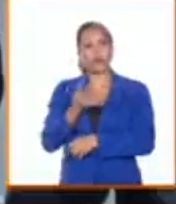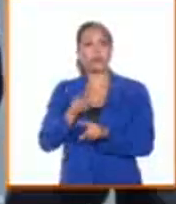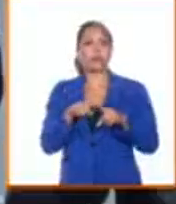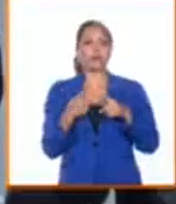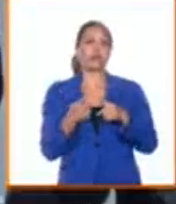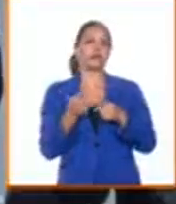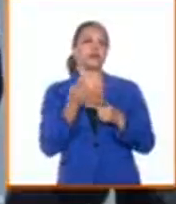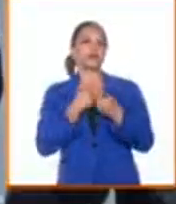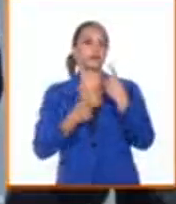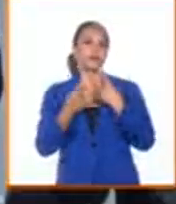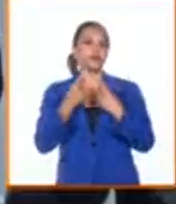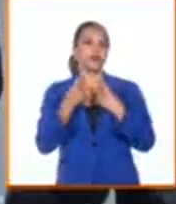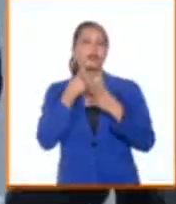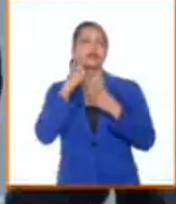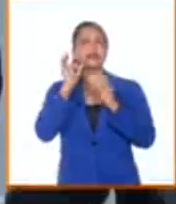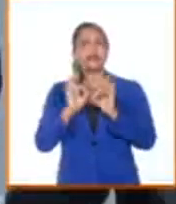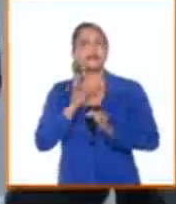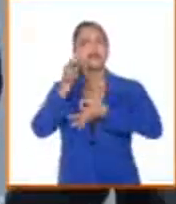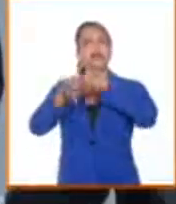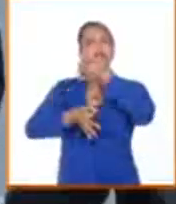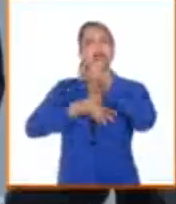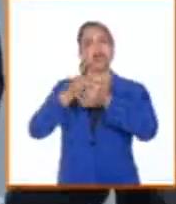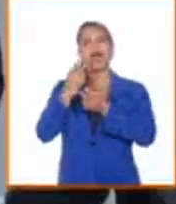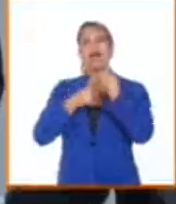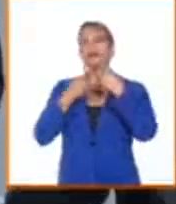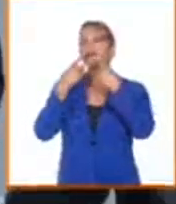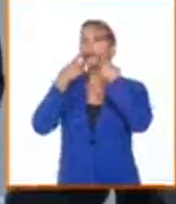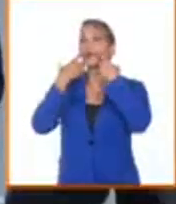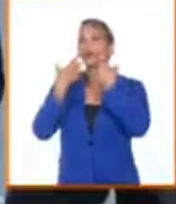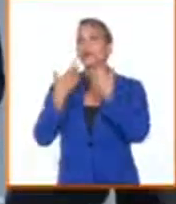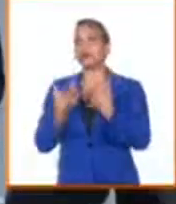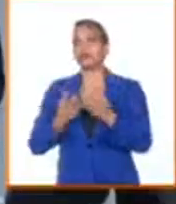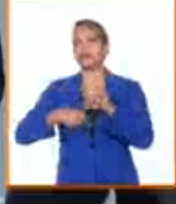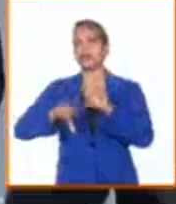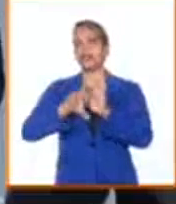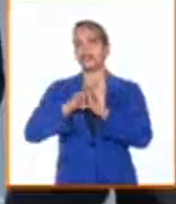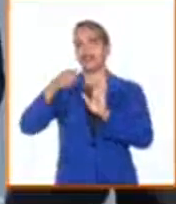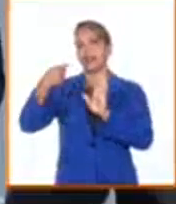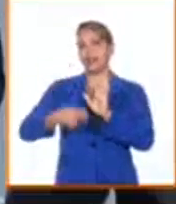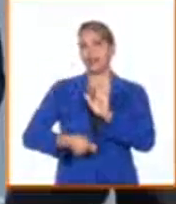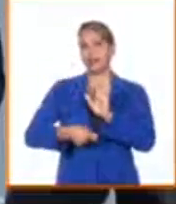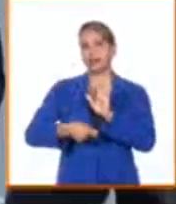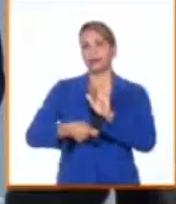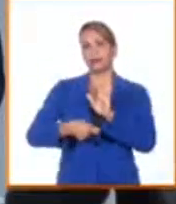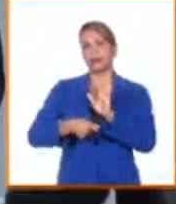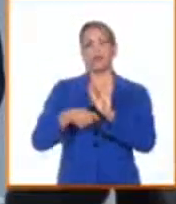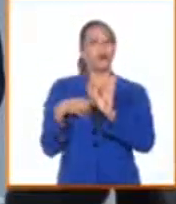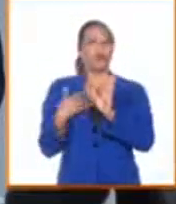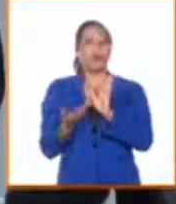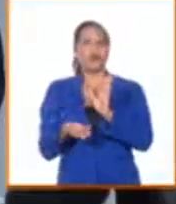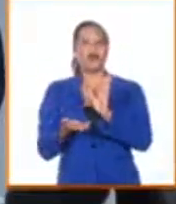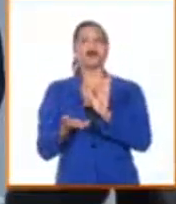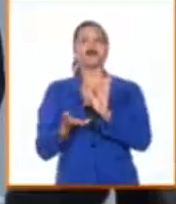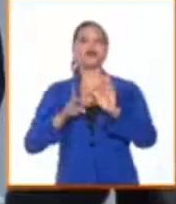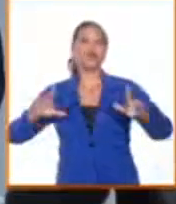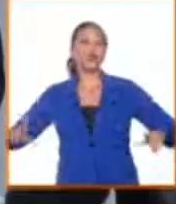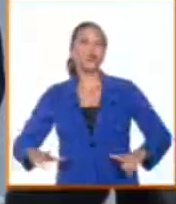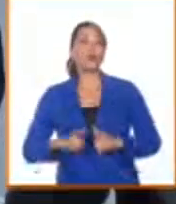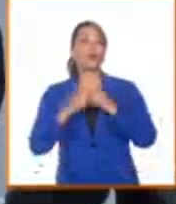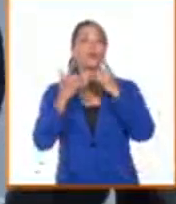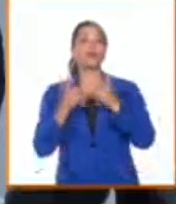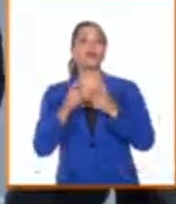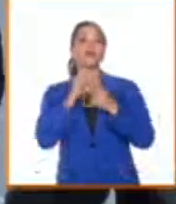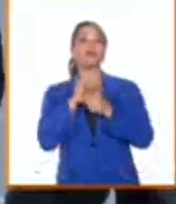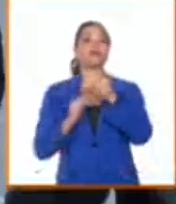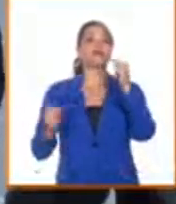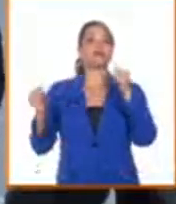ha señalado como muy importante en esta ley, y es el cumplimiento del principio